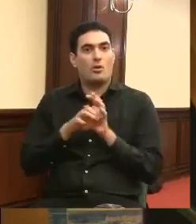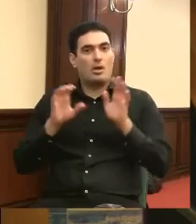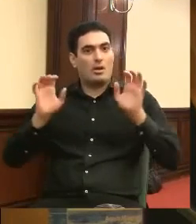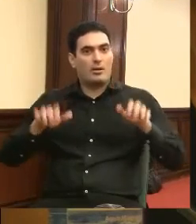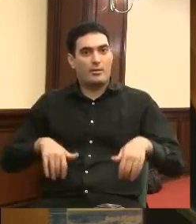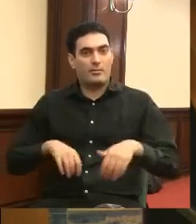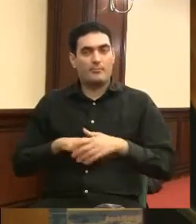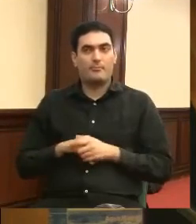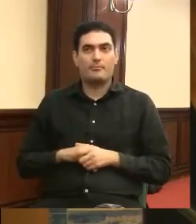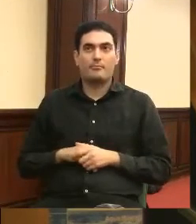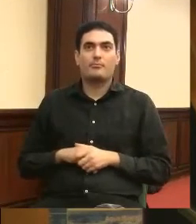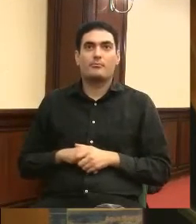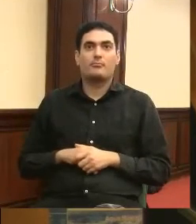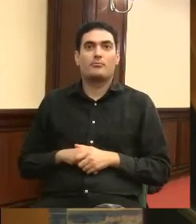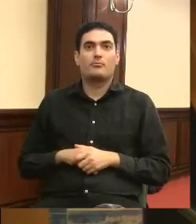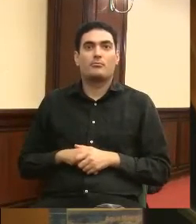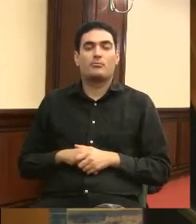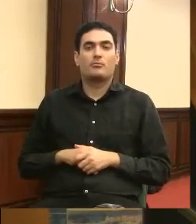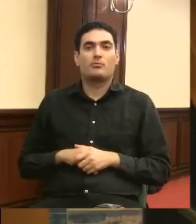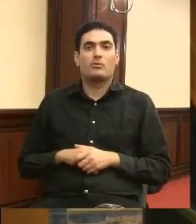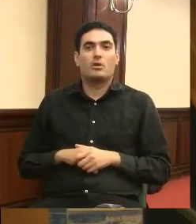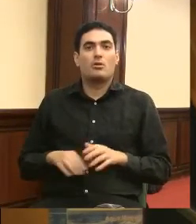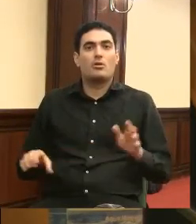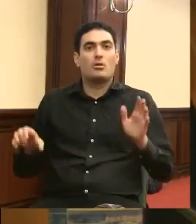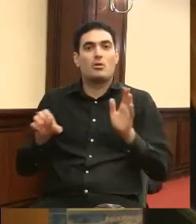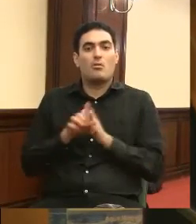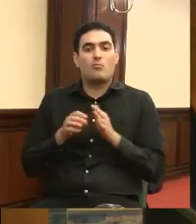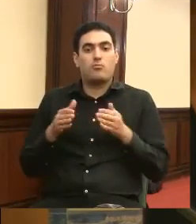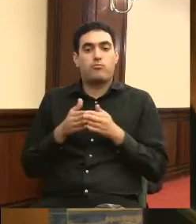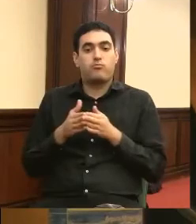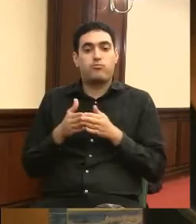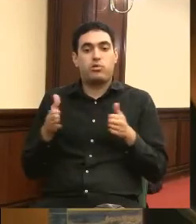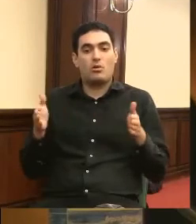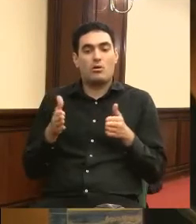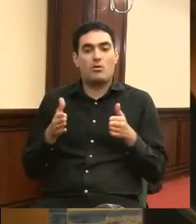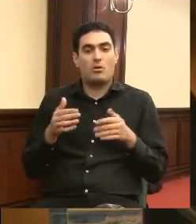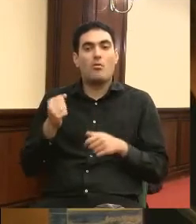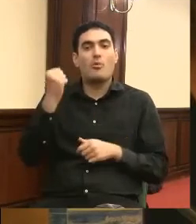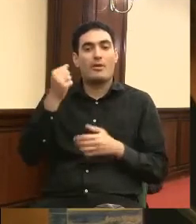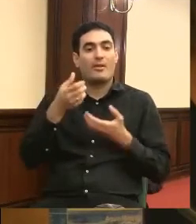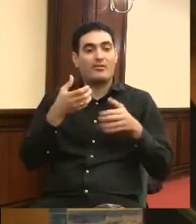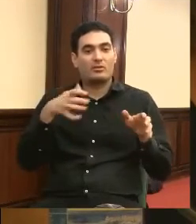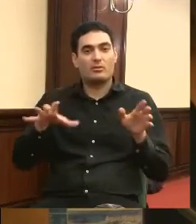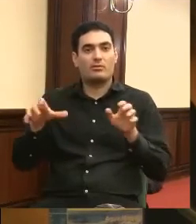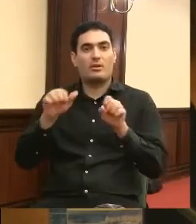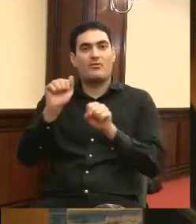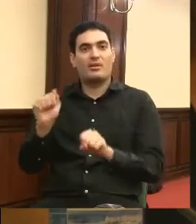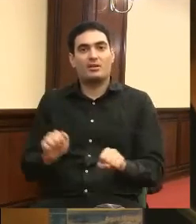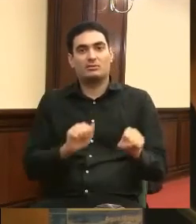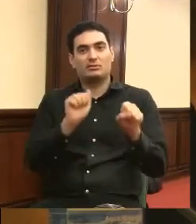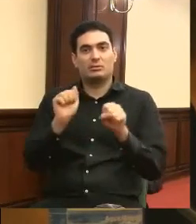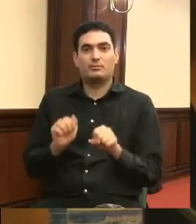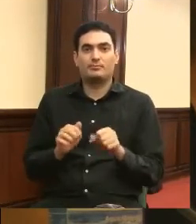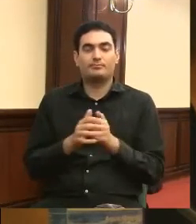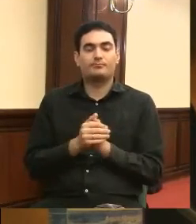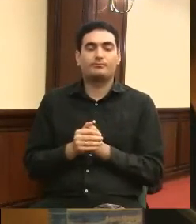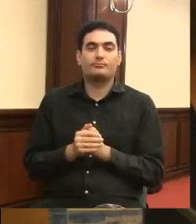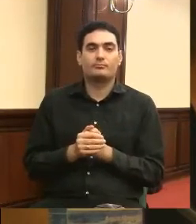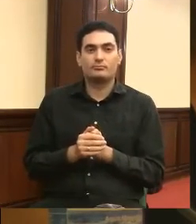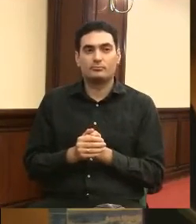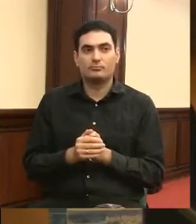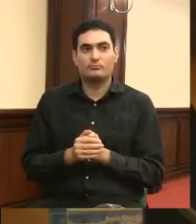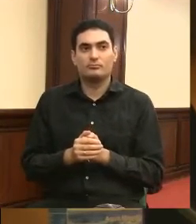Constitución de Cádiz. Una Constitución donde se inaugura por primera vez la defensa de la división de poderes,